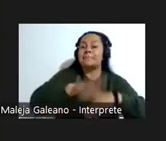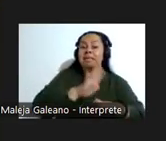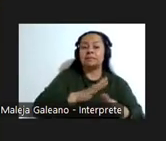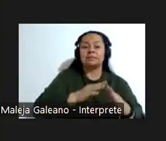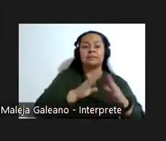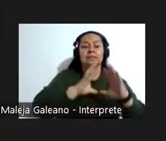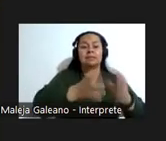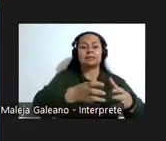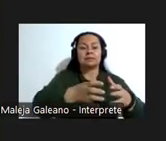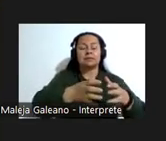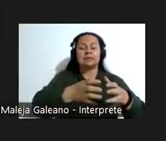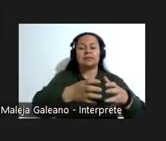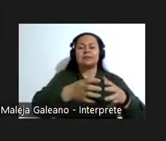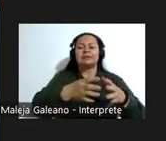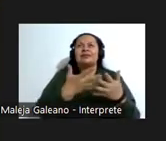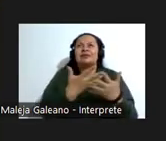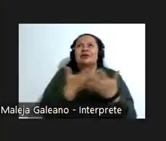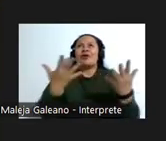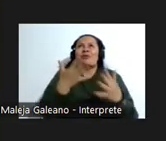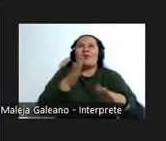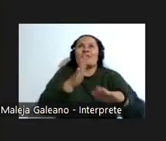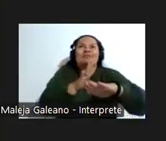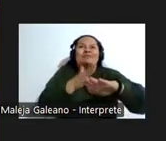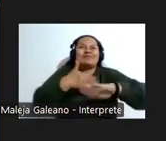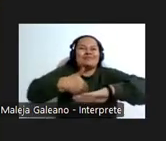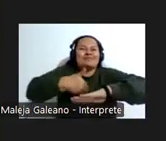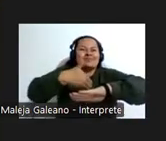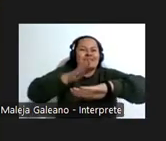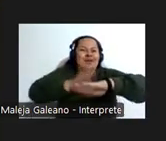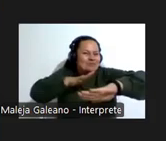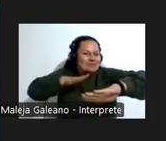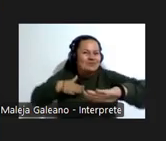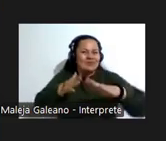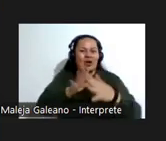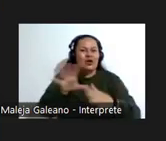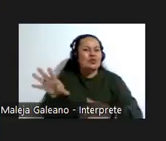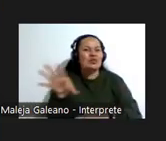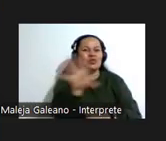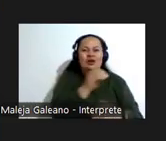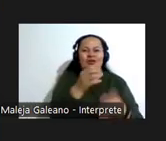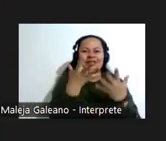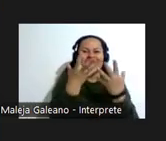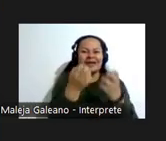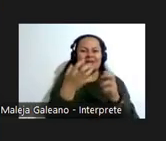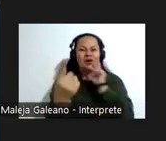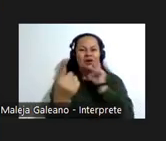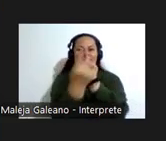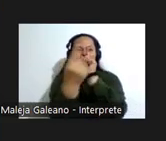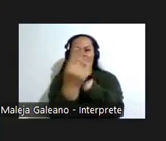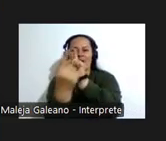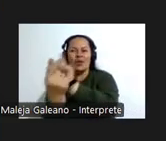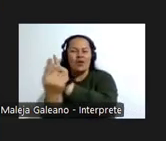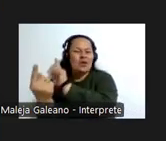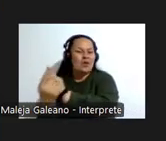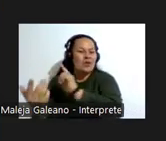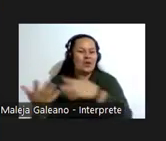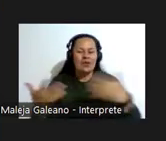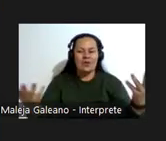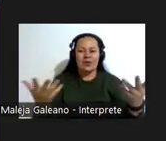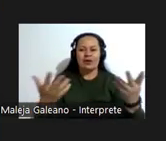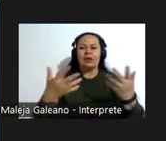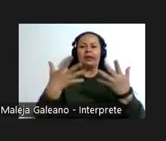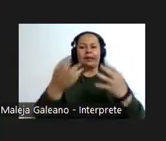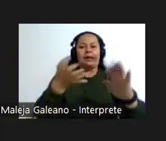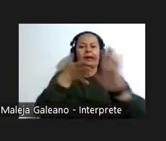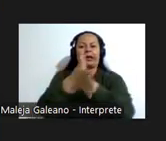es una intención que tenemos todas, todos de encontrarnos. Quiero